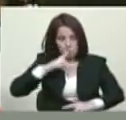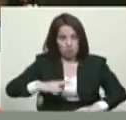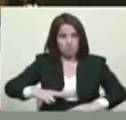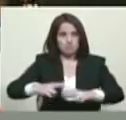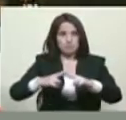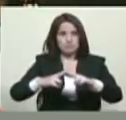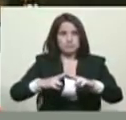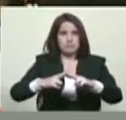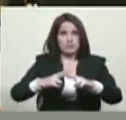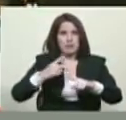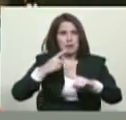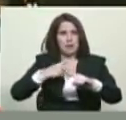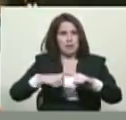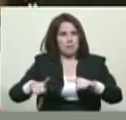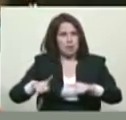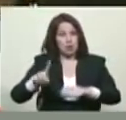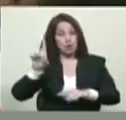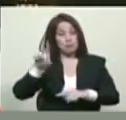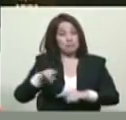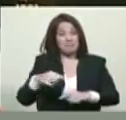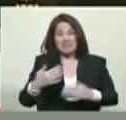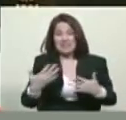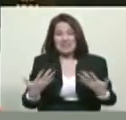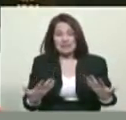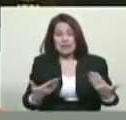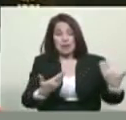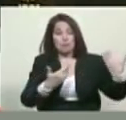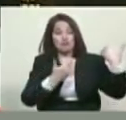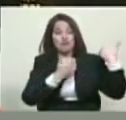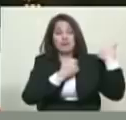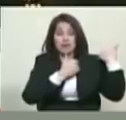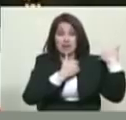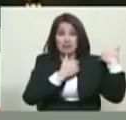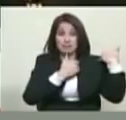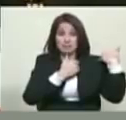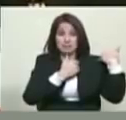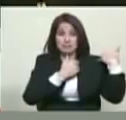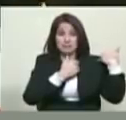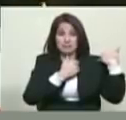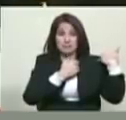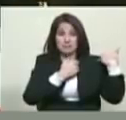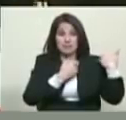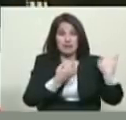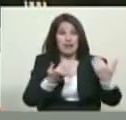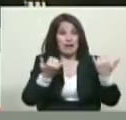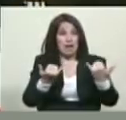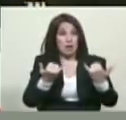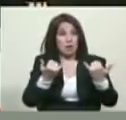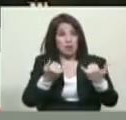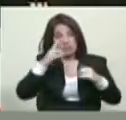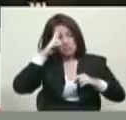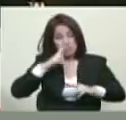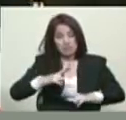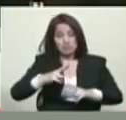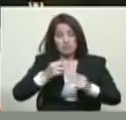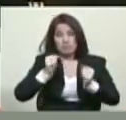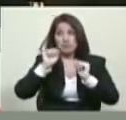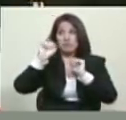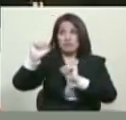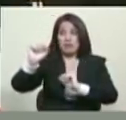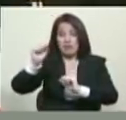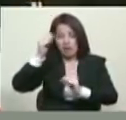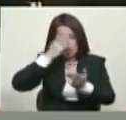tenemos una enorme responsabilidad de defender el legado de Simón Bolívar, de